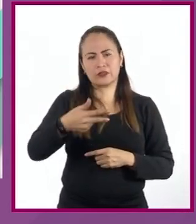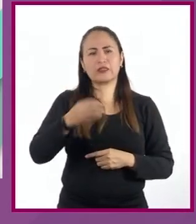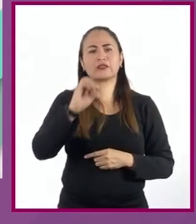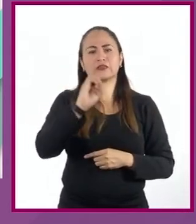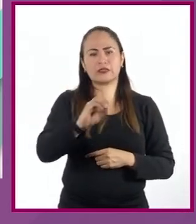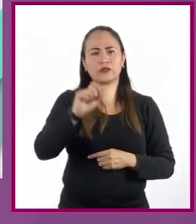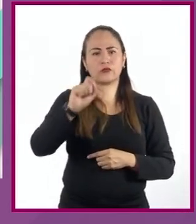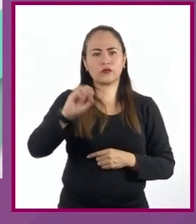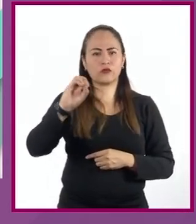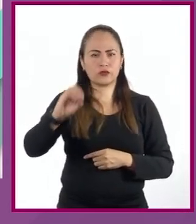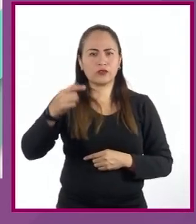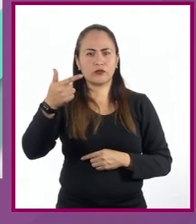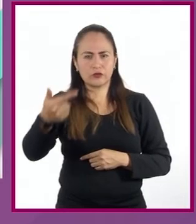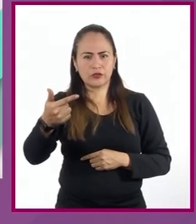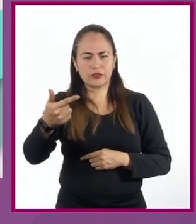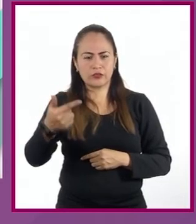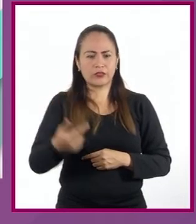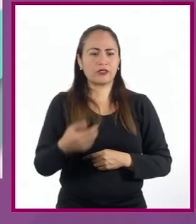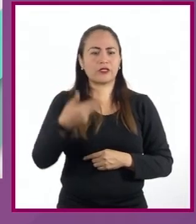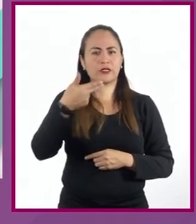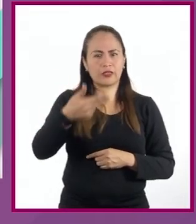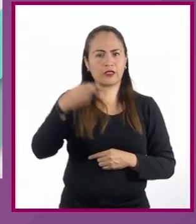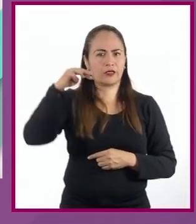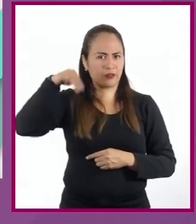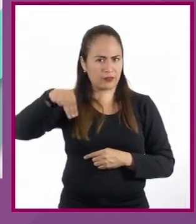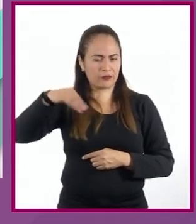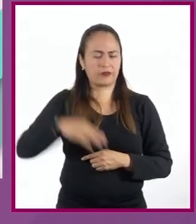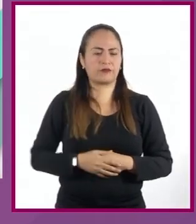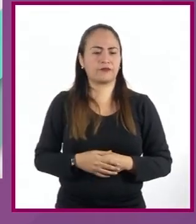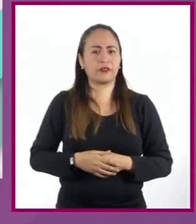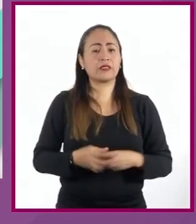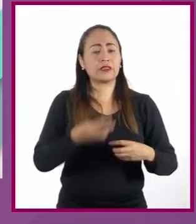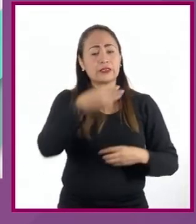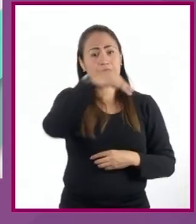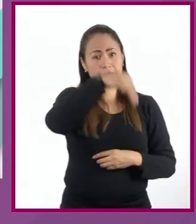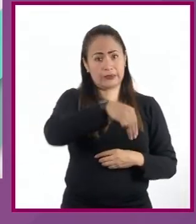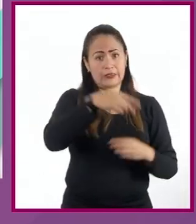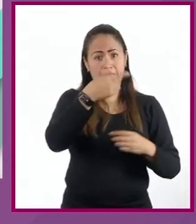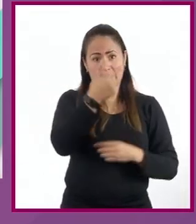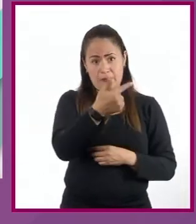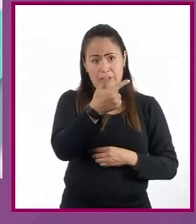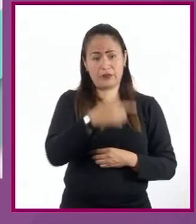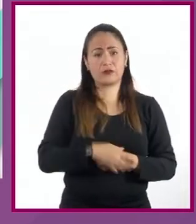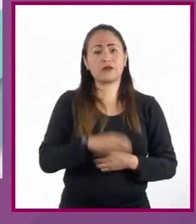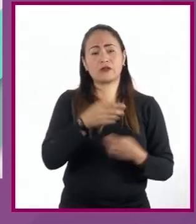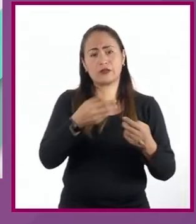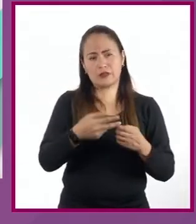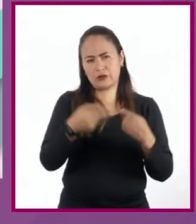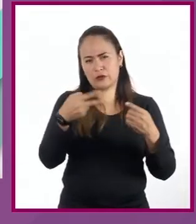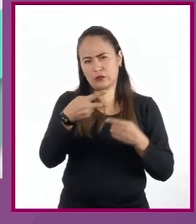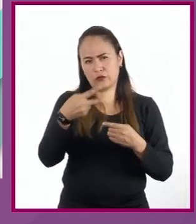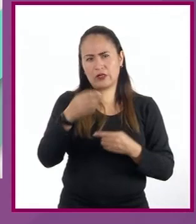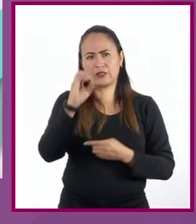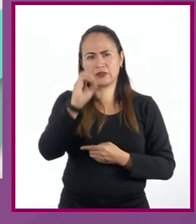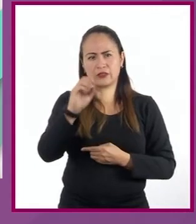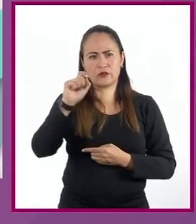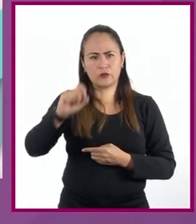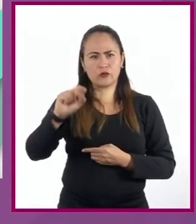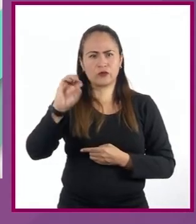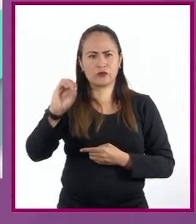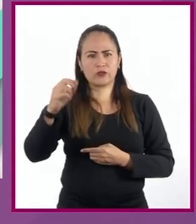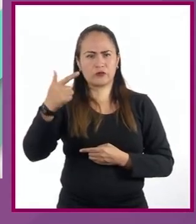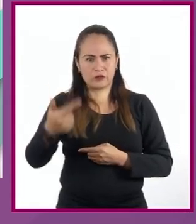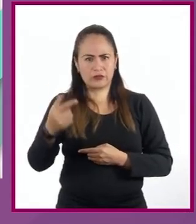0.07 hectómetros. 7 metros son equivalentes a 0.7